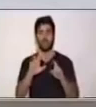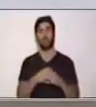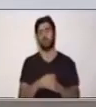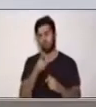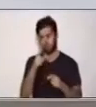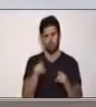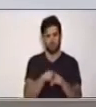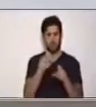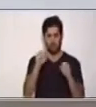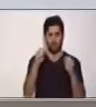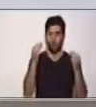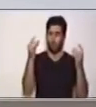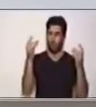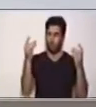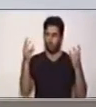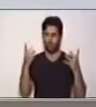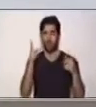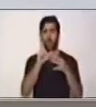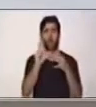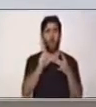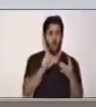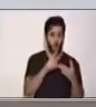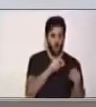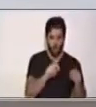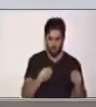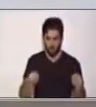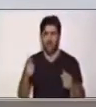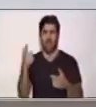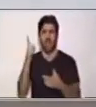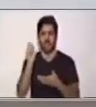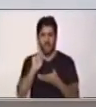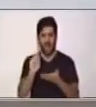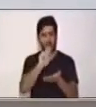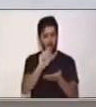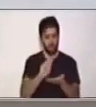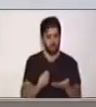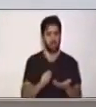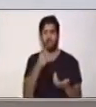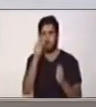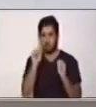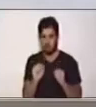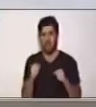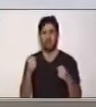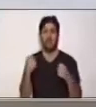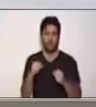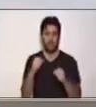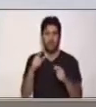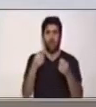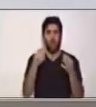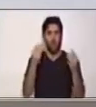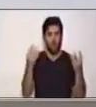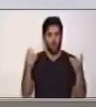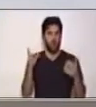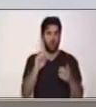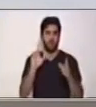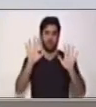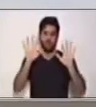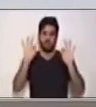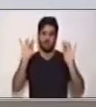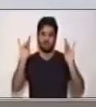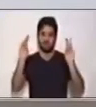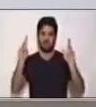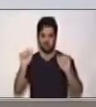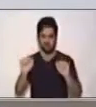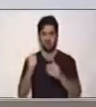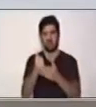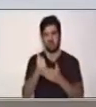puede utilizar objetos para contar, puede utilizar sus lápices si tiene ahí varios, lo que sea. Y si no, pues tenemos en este caso nuestros